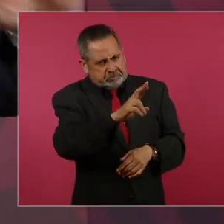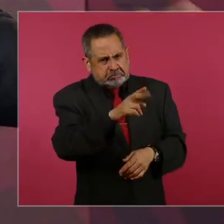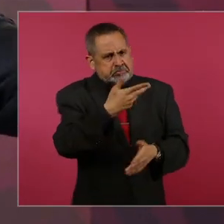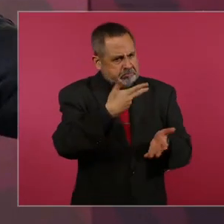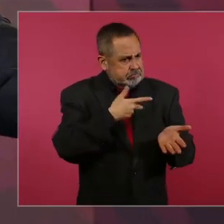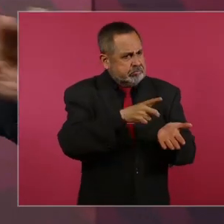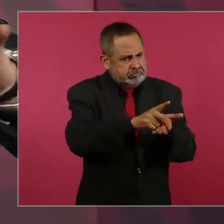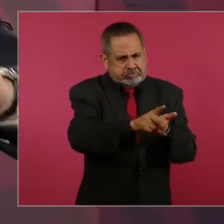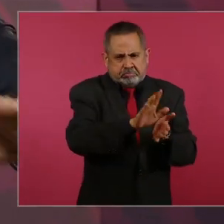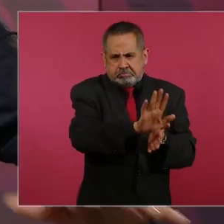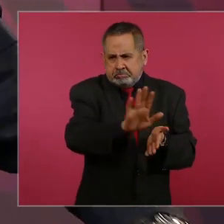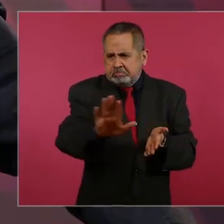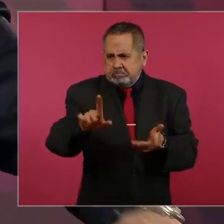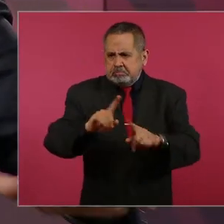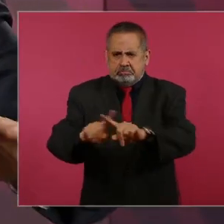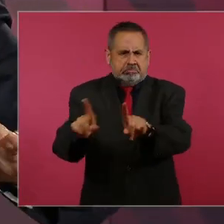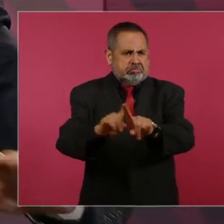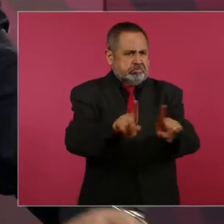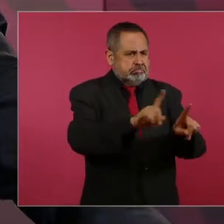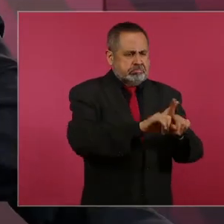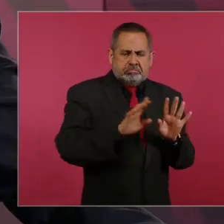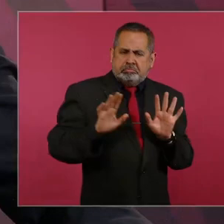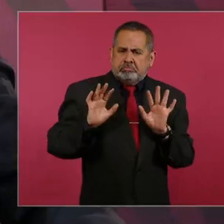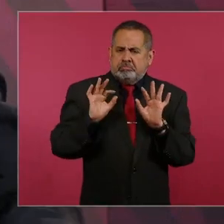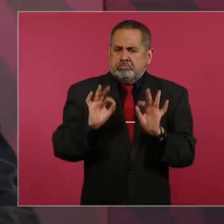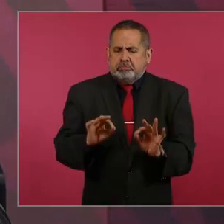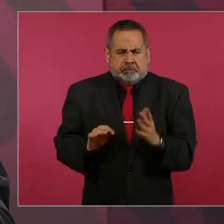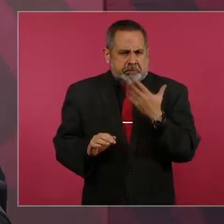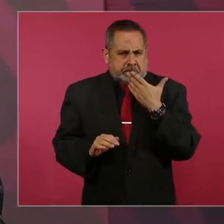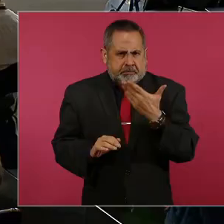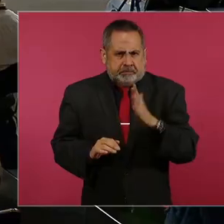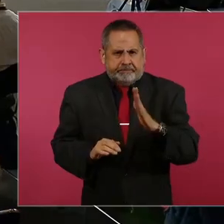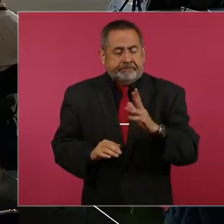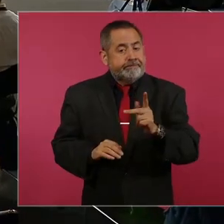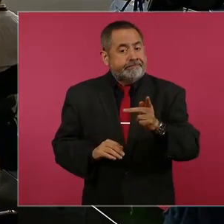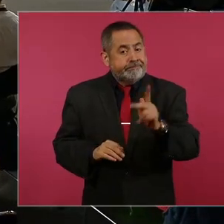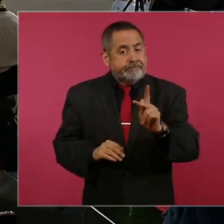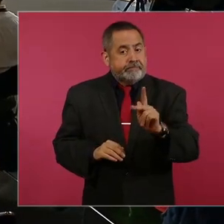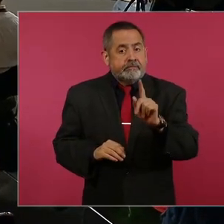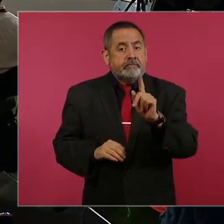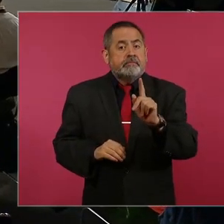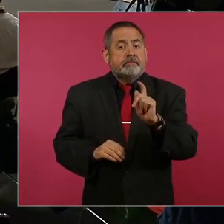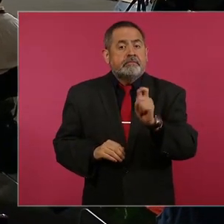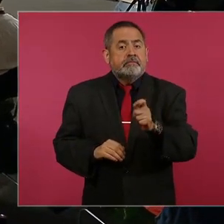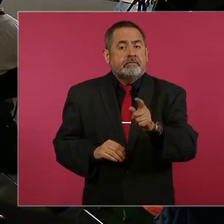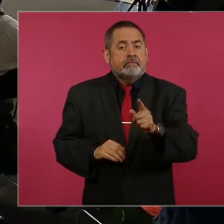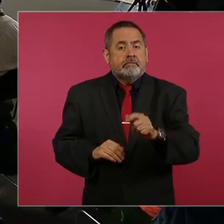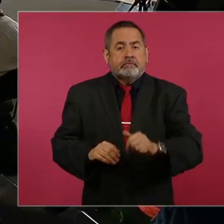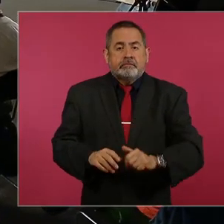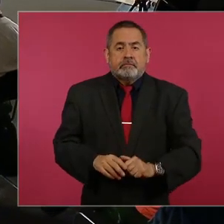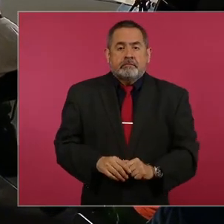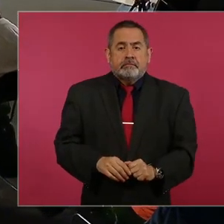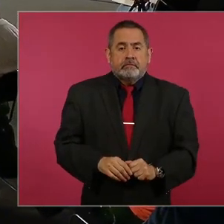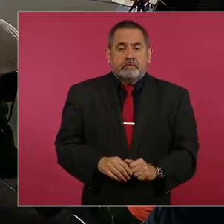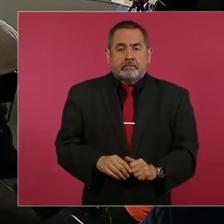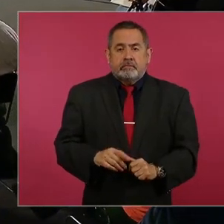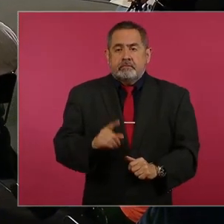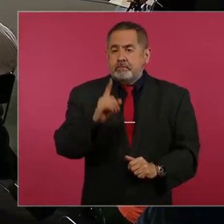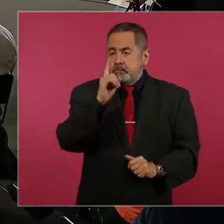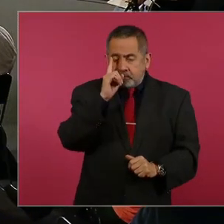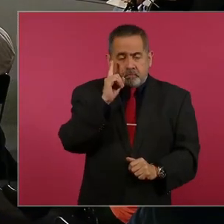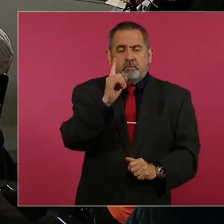pero lo más